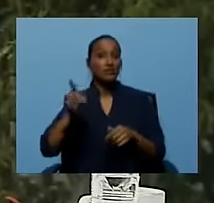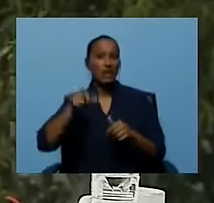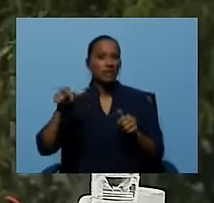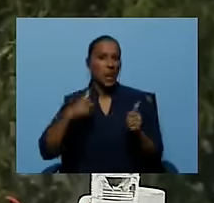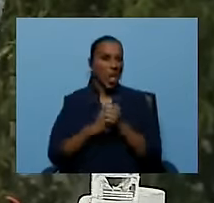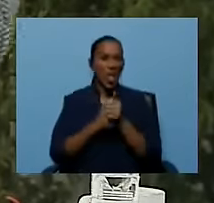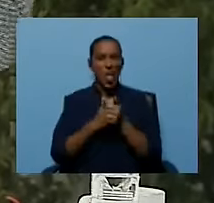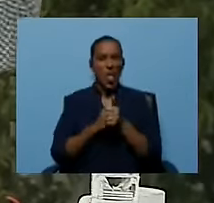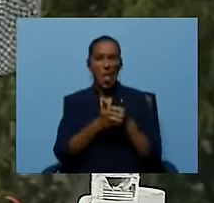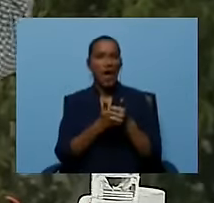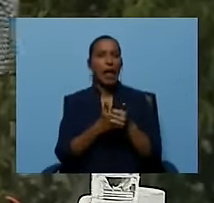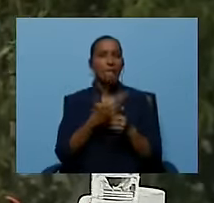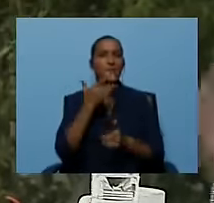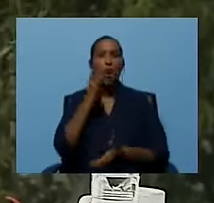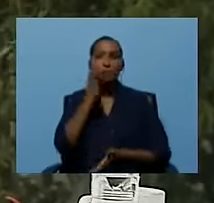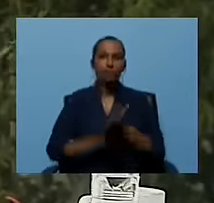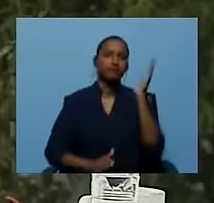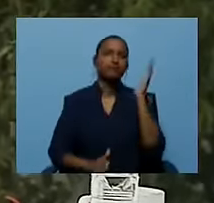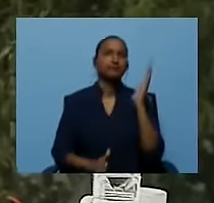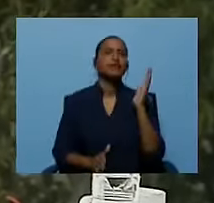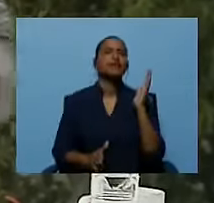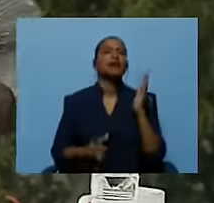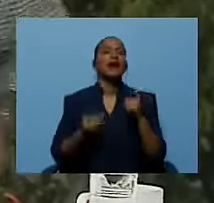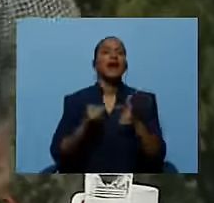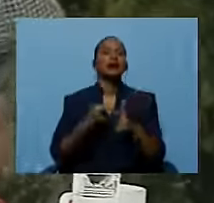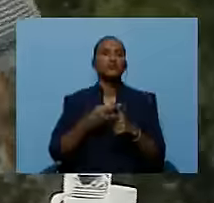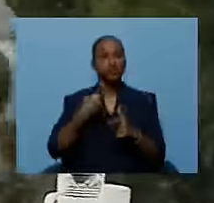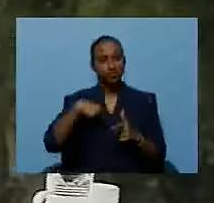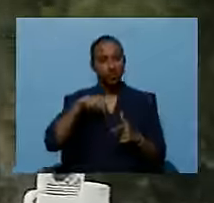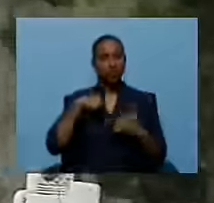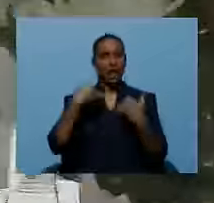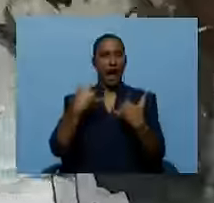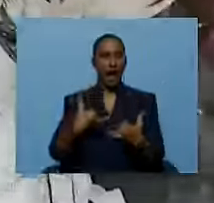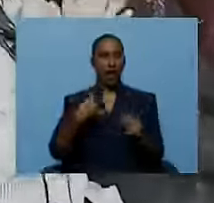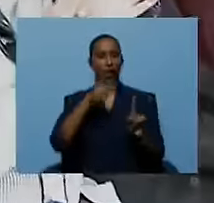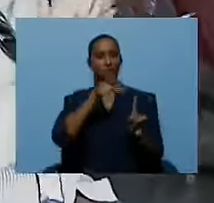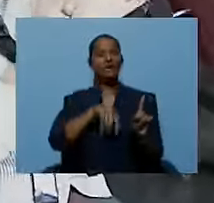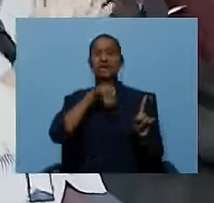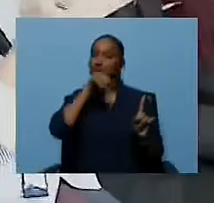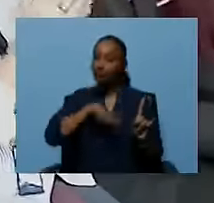esta universidad lo traemos otra vez a formar los talentos del futuro.